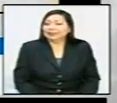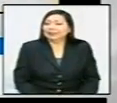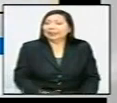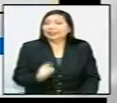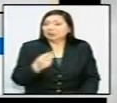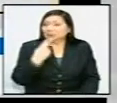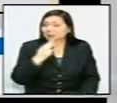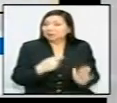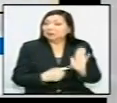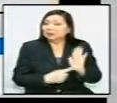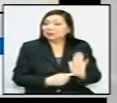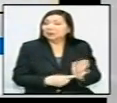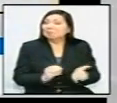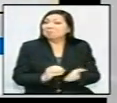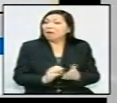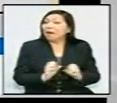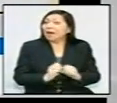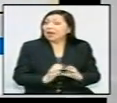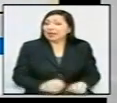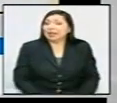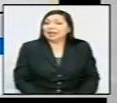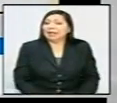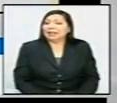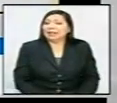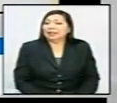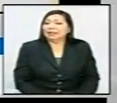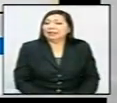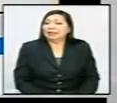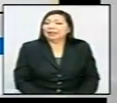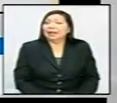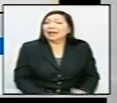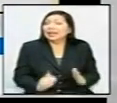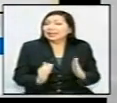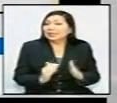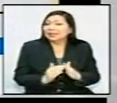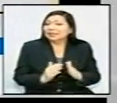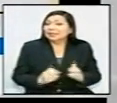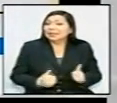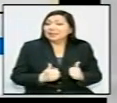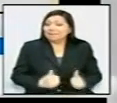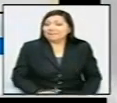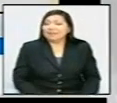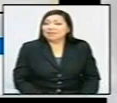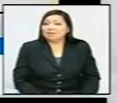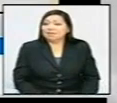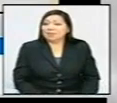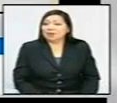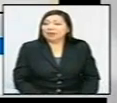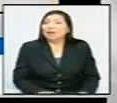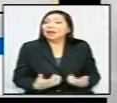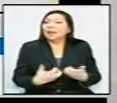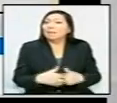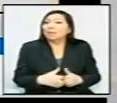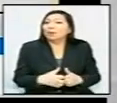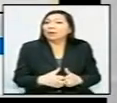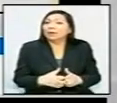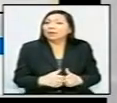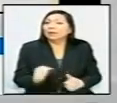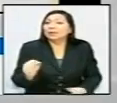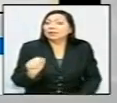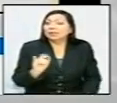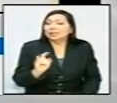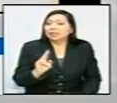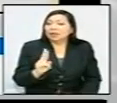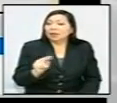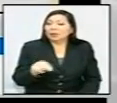Allí se puede observar claramente que el arrendatario del referido inmueble es la empresa Saurón